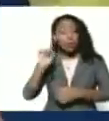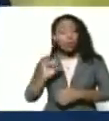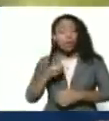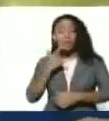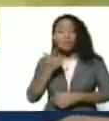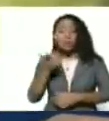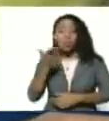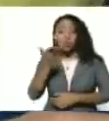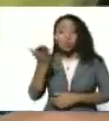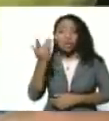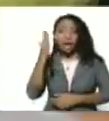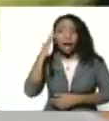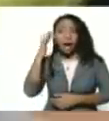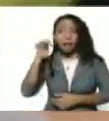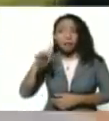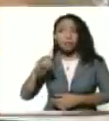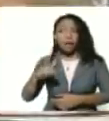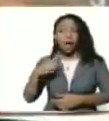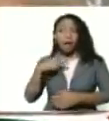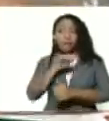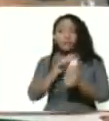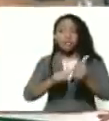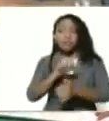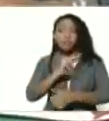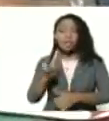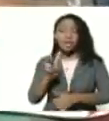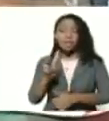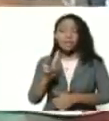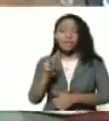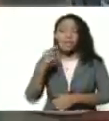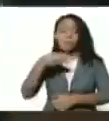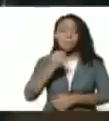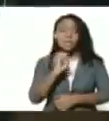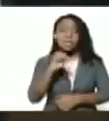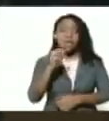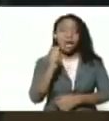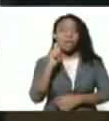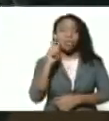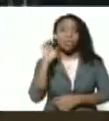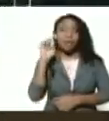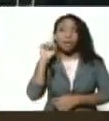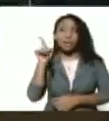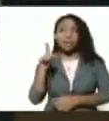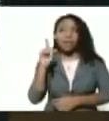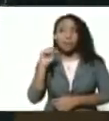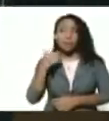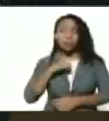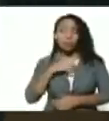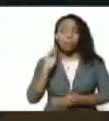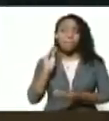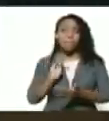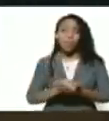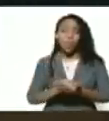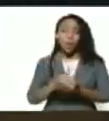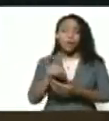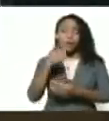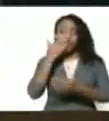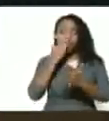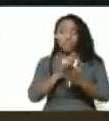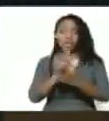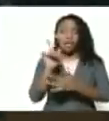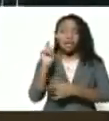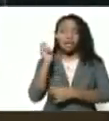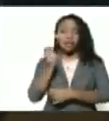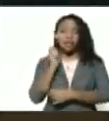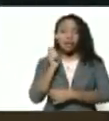aquí a nuestro vicepresidente Piñate y a todos los que están ahí, nuestra hermana Caroli. Bueno, también nosotros nos ponemos ahí al frente de esta tarea